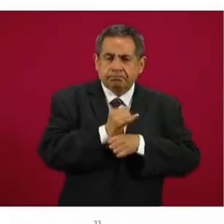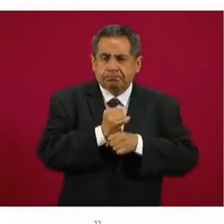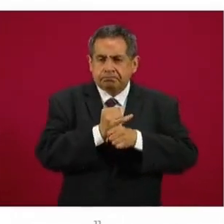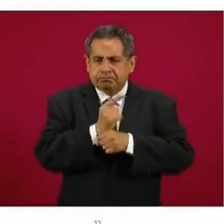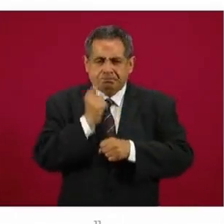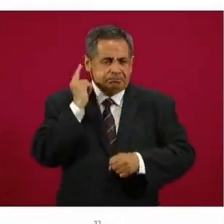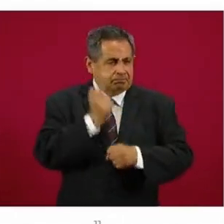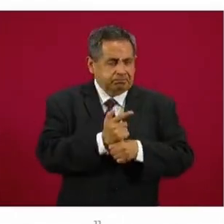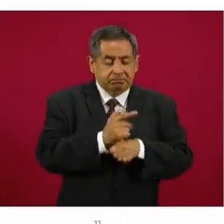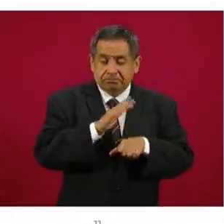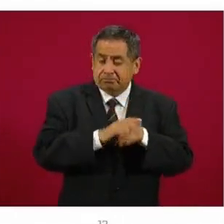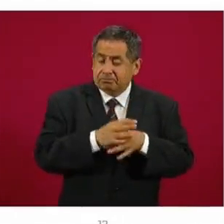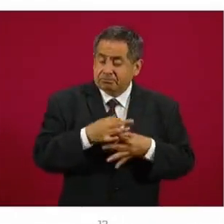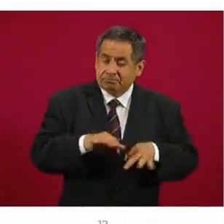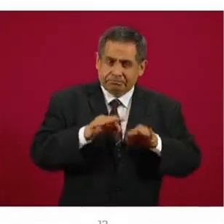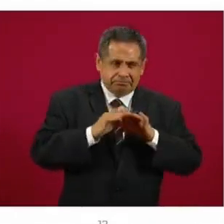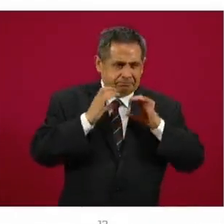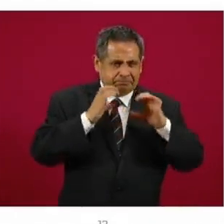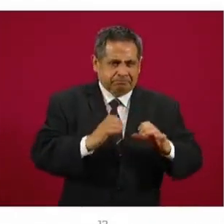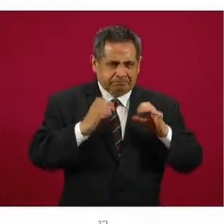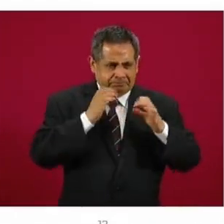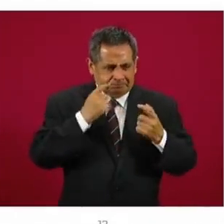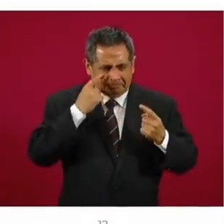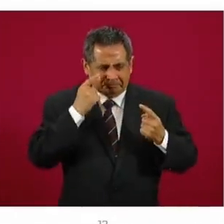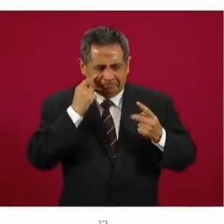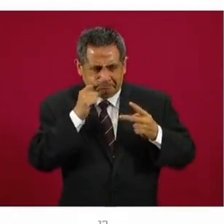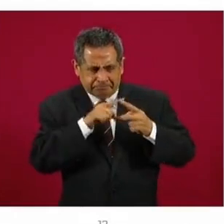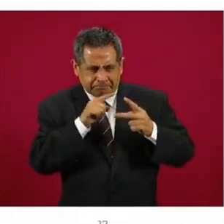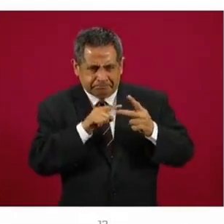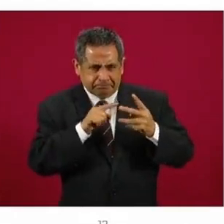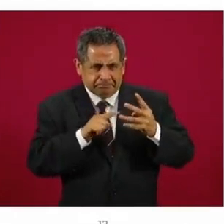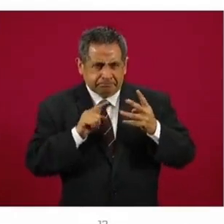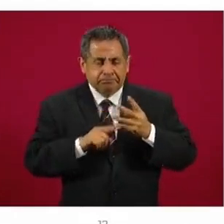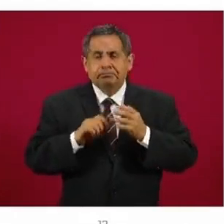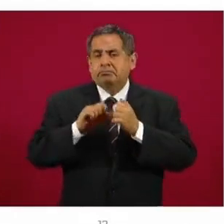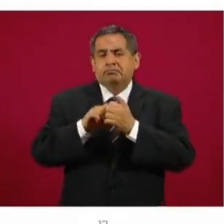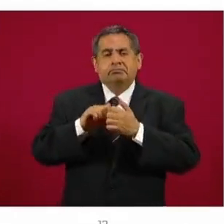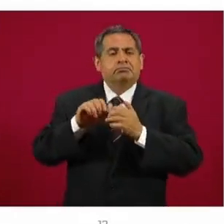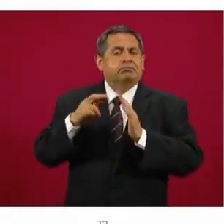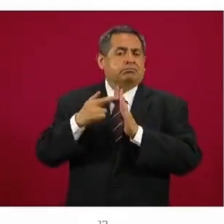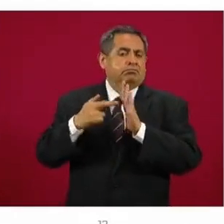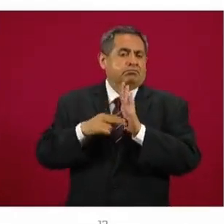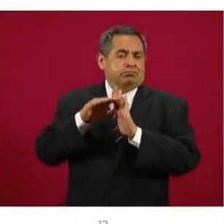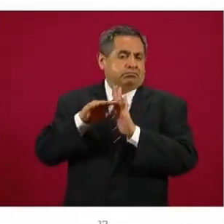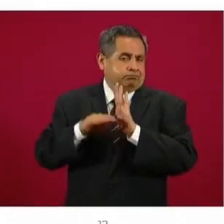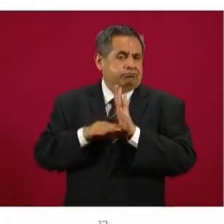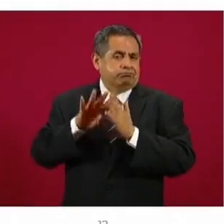más estratégica, siguiendo todos estos esquemas